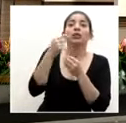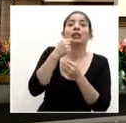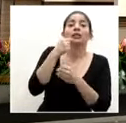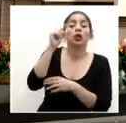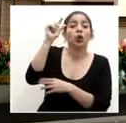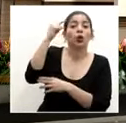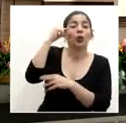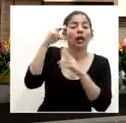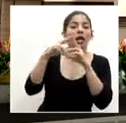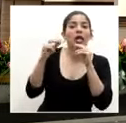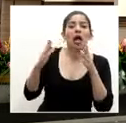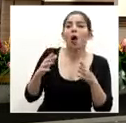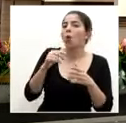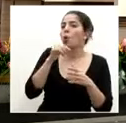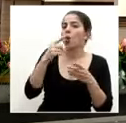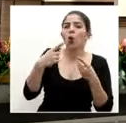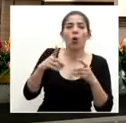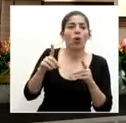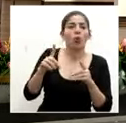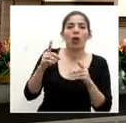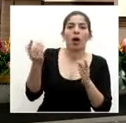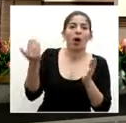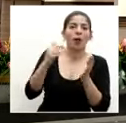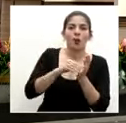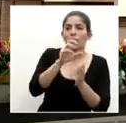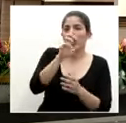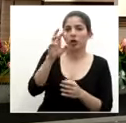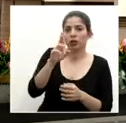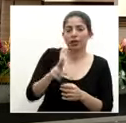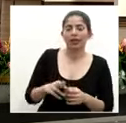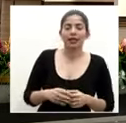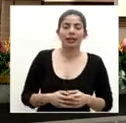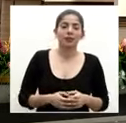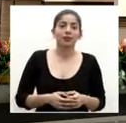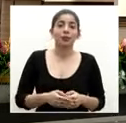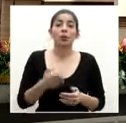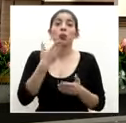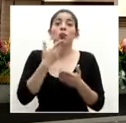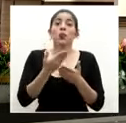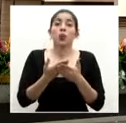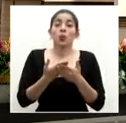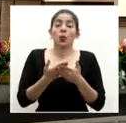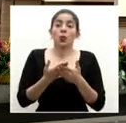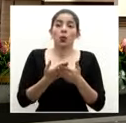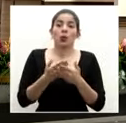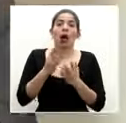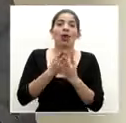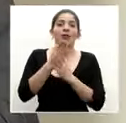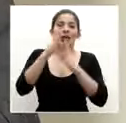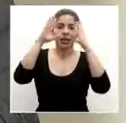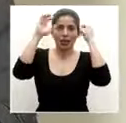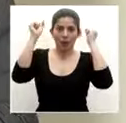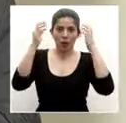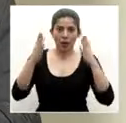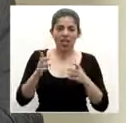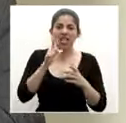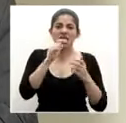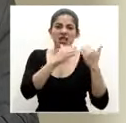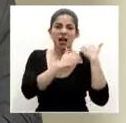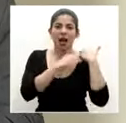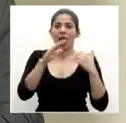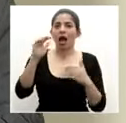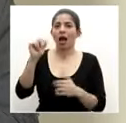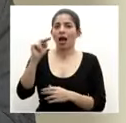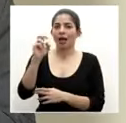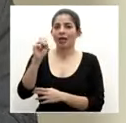gobierno nicaragüense no los deja regresar a Costa Rica. Bueno, estos son vías diplomáticas que está manejando la Cancillería, porque